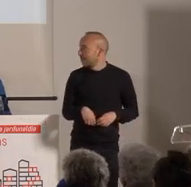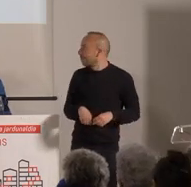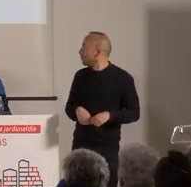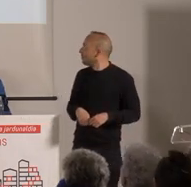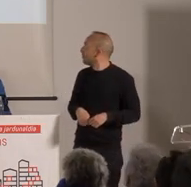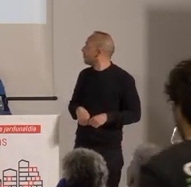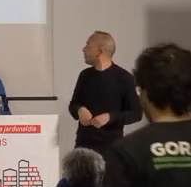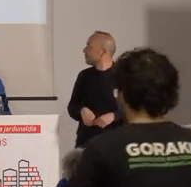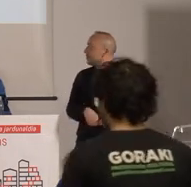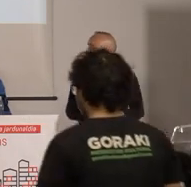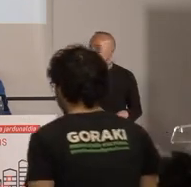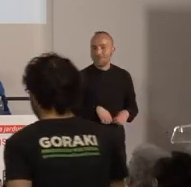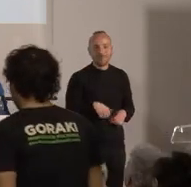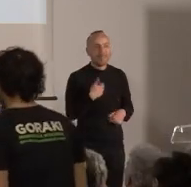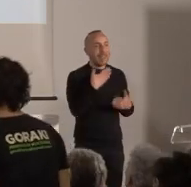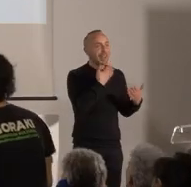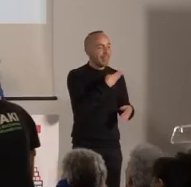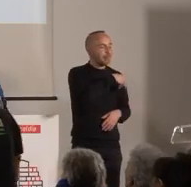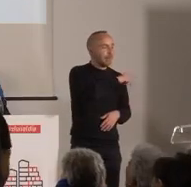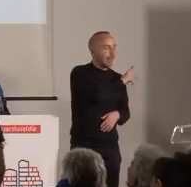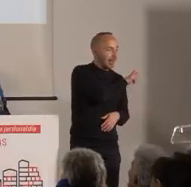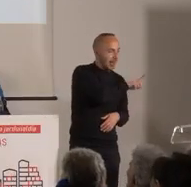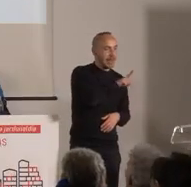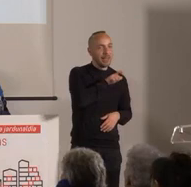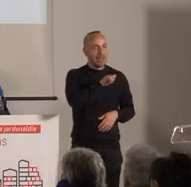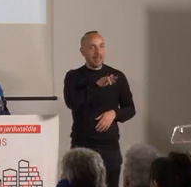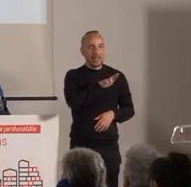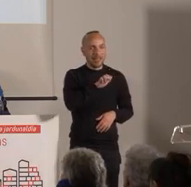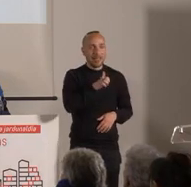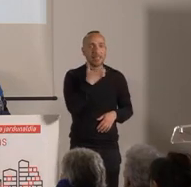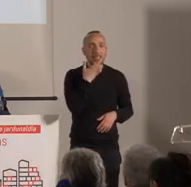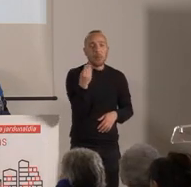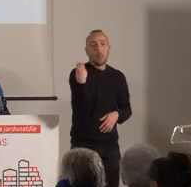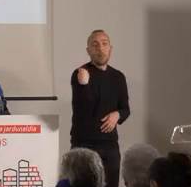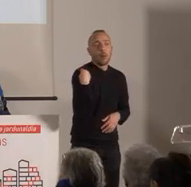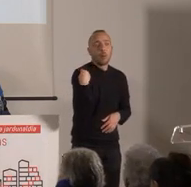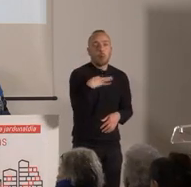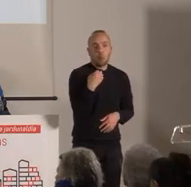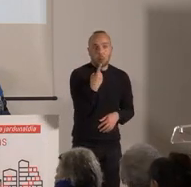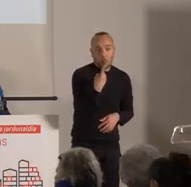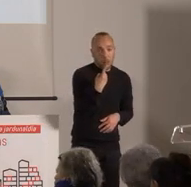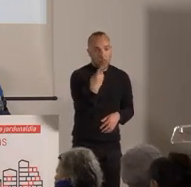Pues gracias, Miquel y Leire. Si hay alguna preguntica, podemos hacer 1 o 2 preguntas,